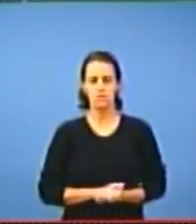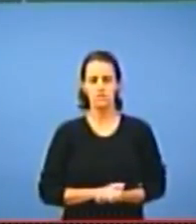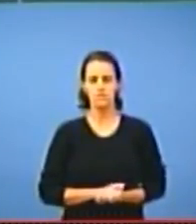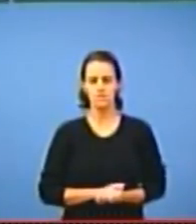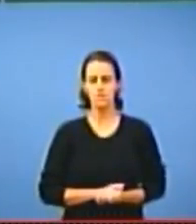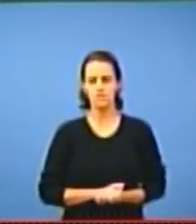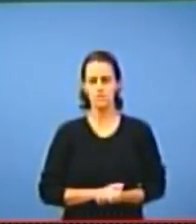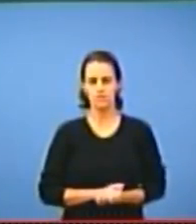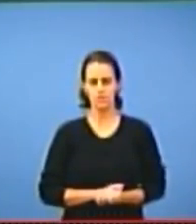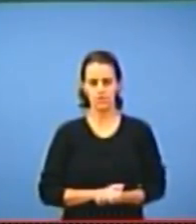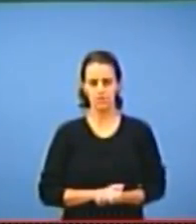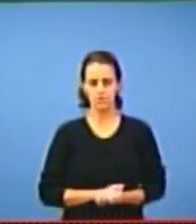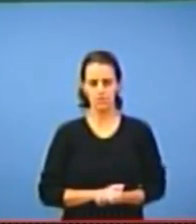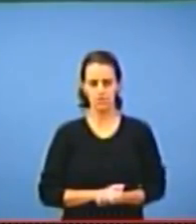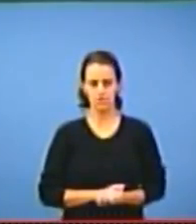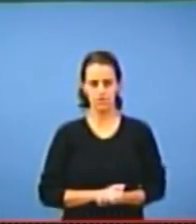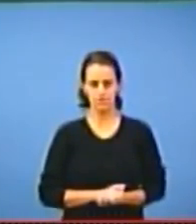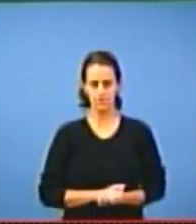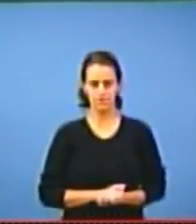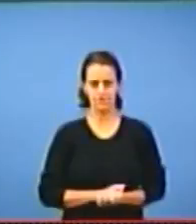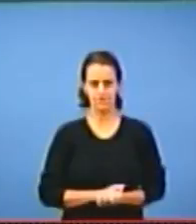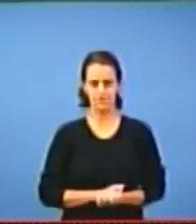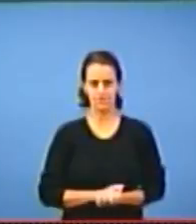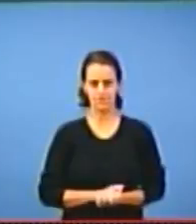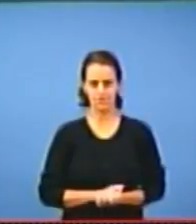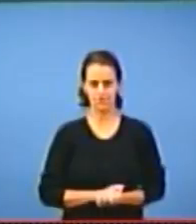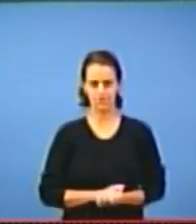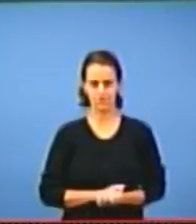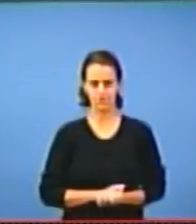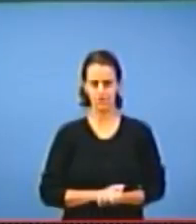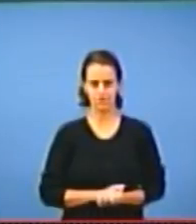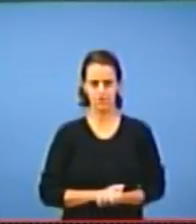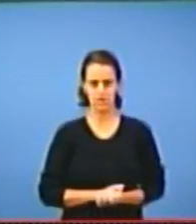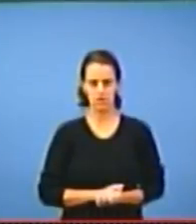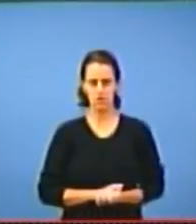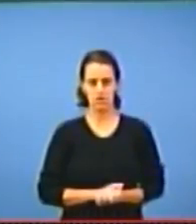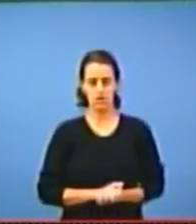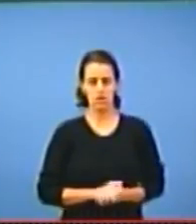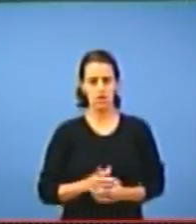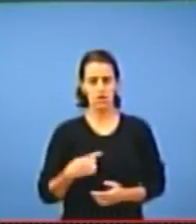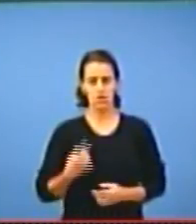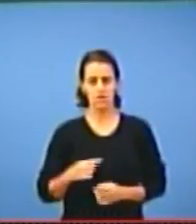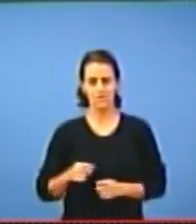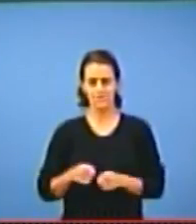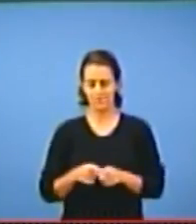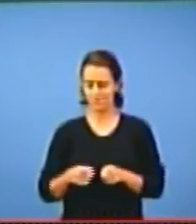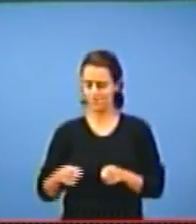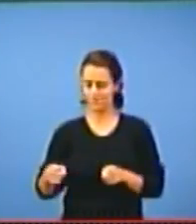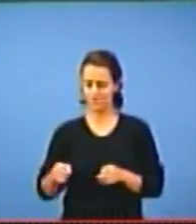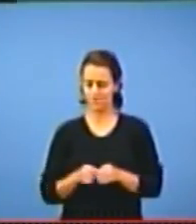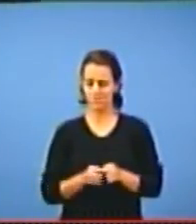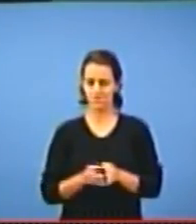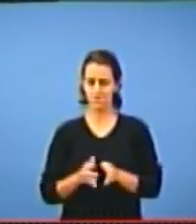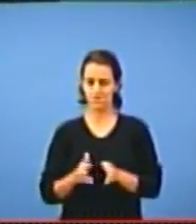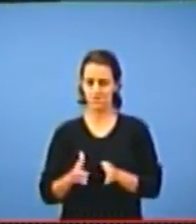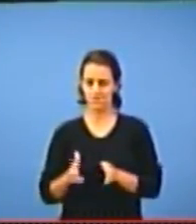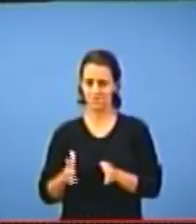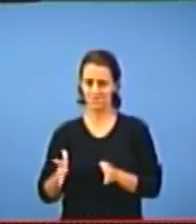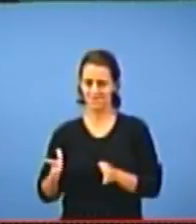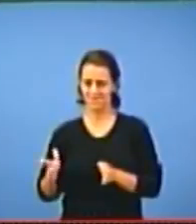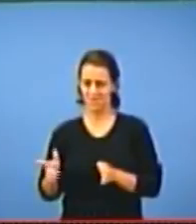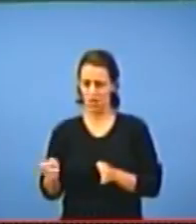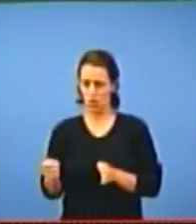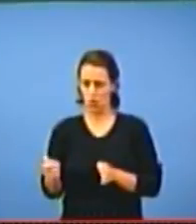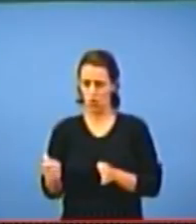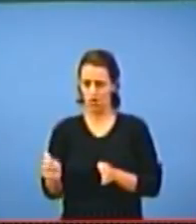Cuando miramos aquí al frente, aquí adelante, aquí va a ser el arrebatamiento de la iglesia. Nosotros estamos aquí en estos últimos días, porque